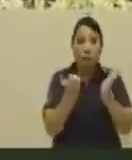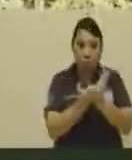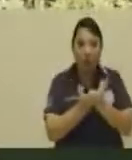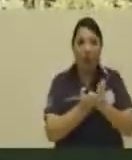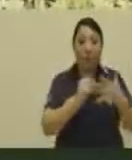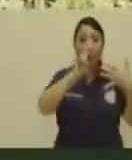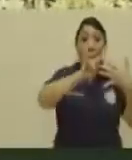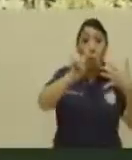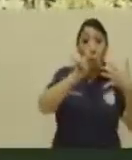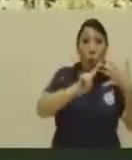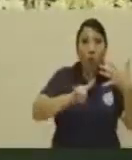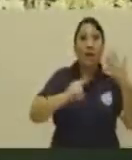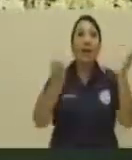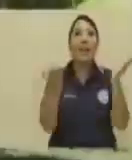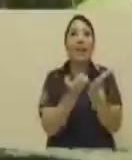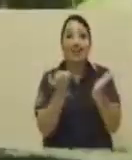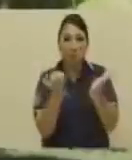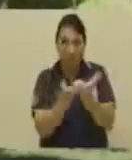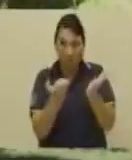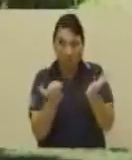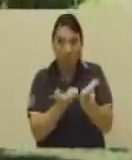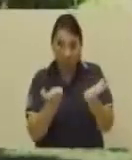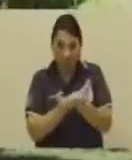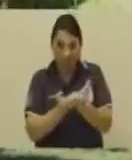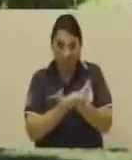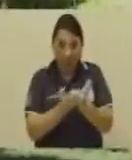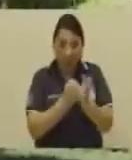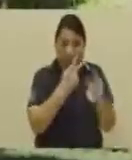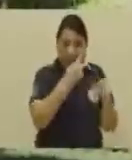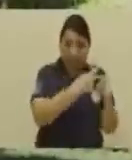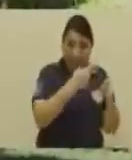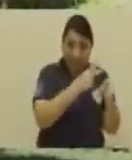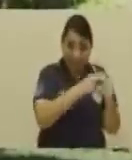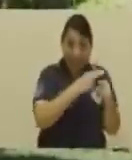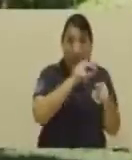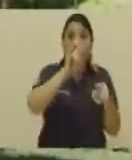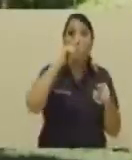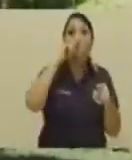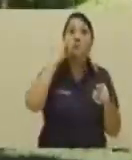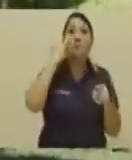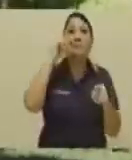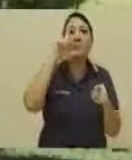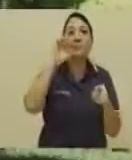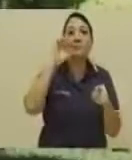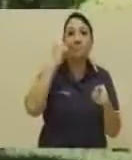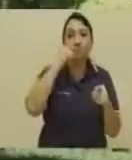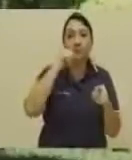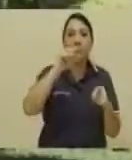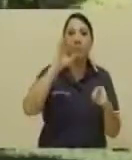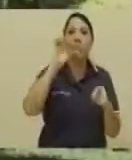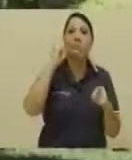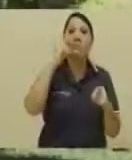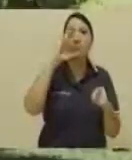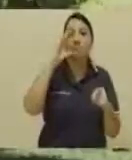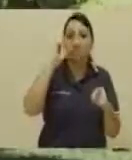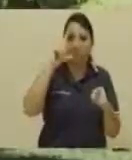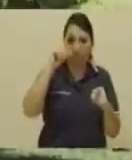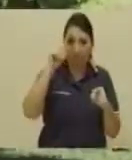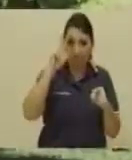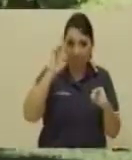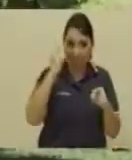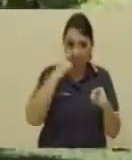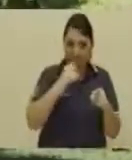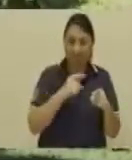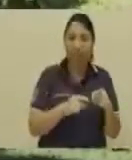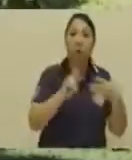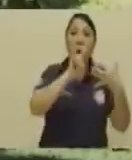aprendido, la seña de escuela. Mi palma izquierda, vamos a abrir un libro, vamos a repetir el movimiento, vamos a abrir un libro, en mi mano